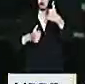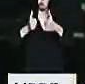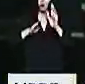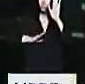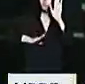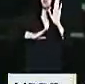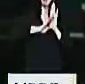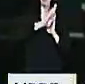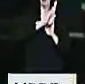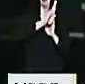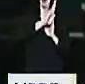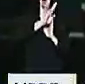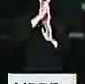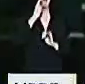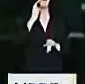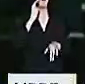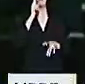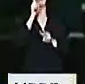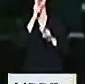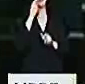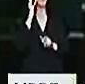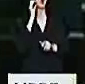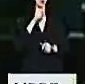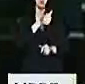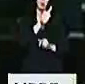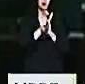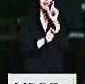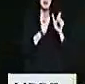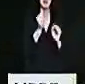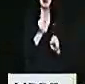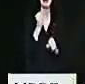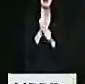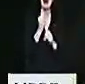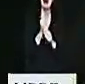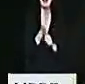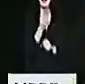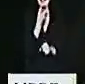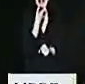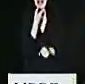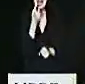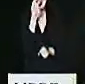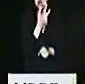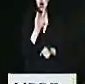exposición internacional, trabajando en inglés, con gente de muchos países,